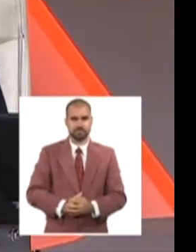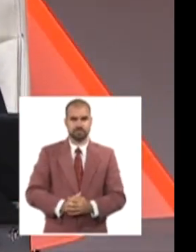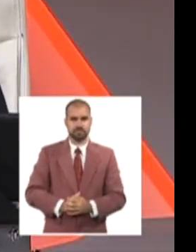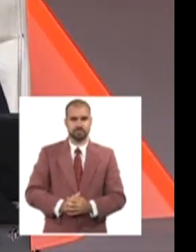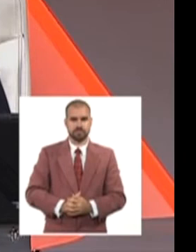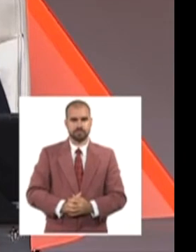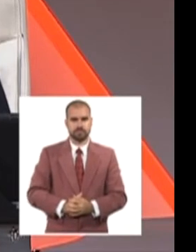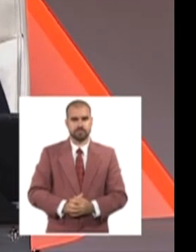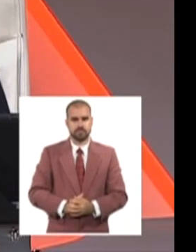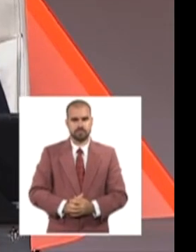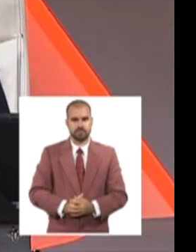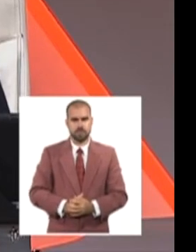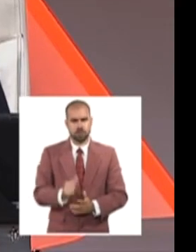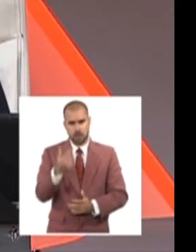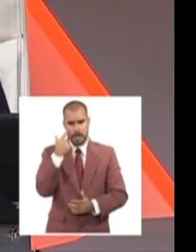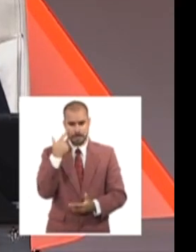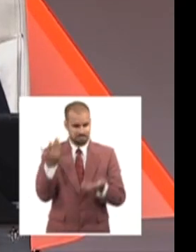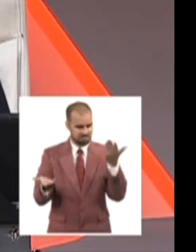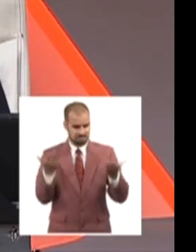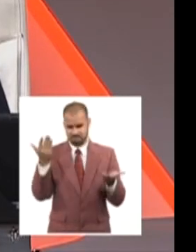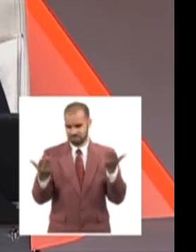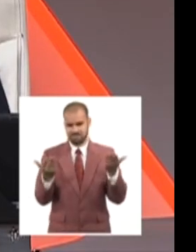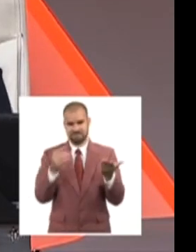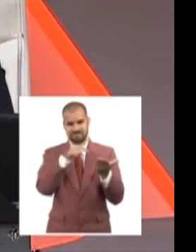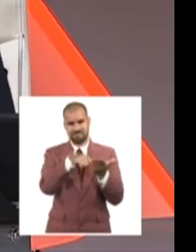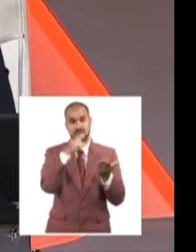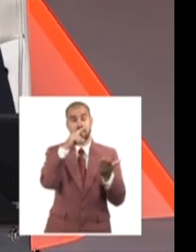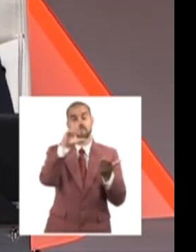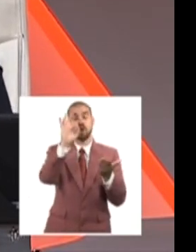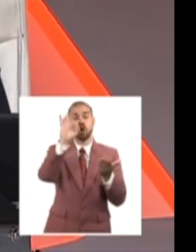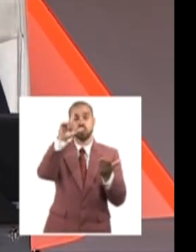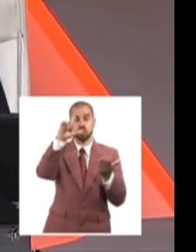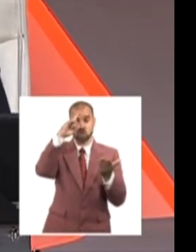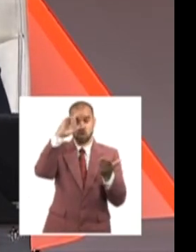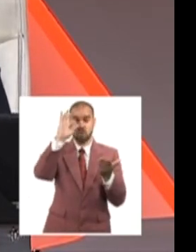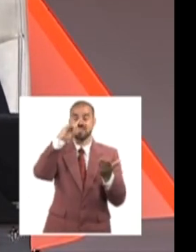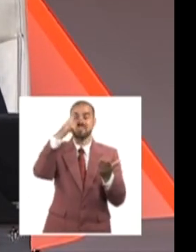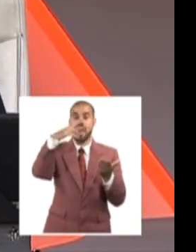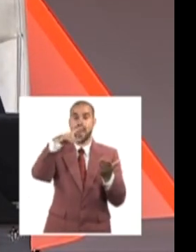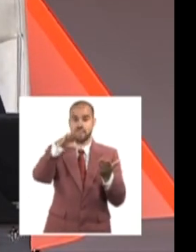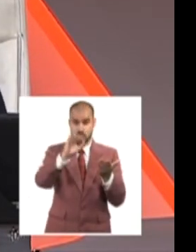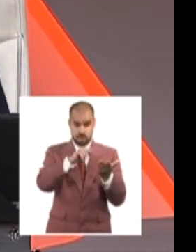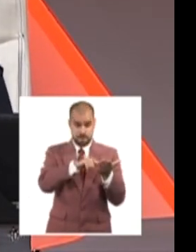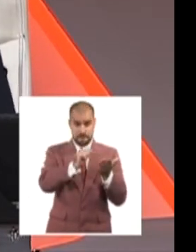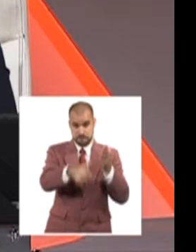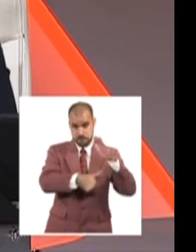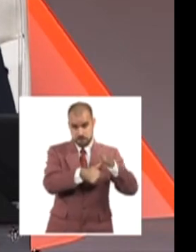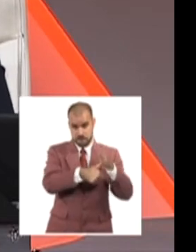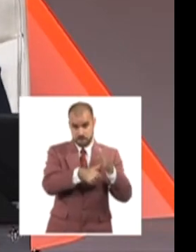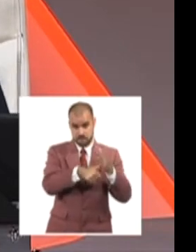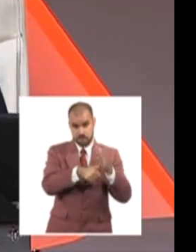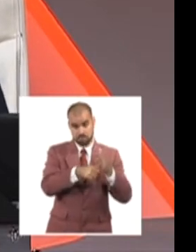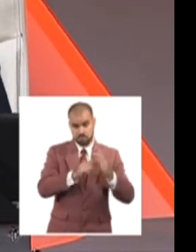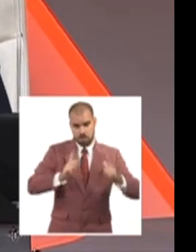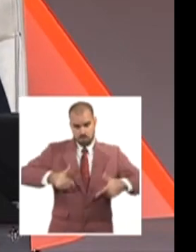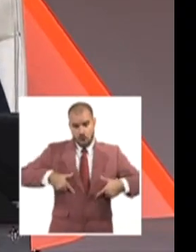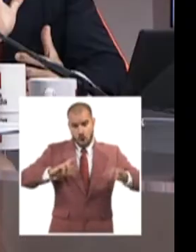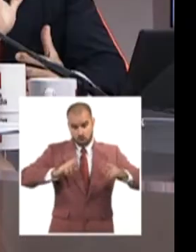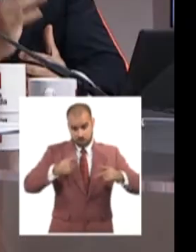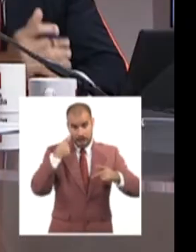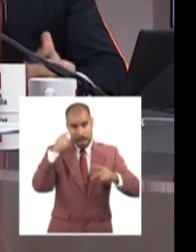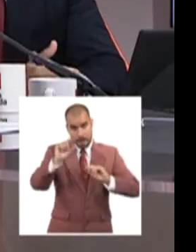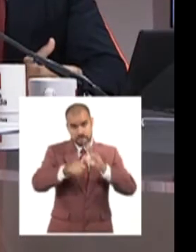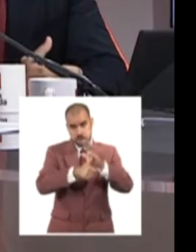evolucionado frente a esta frente a estas elecciones vamos a decir puntos en contra ahora